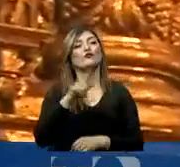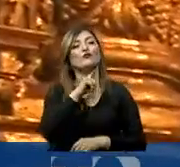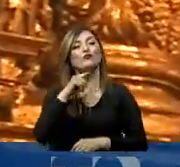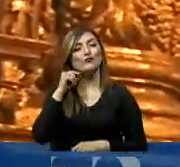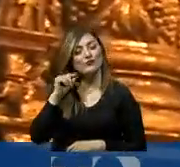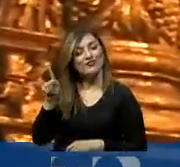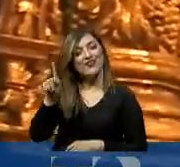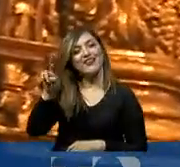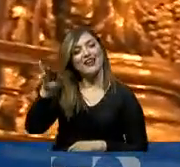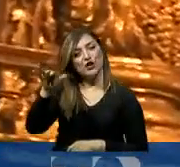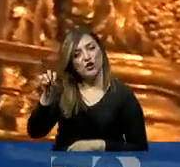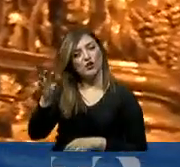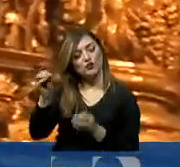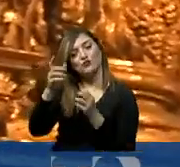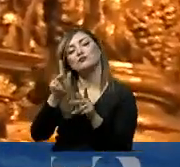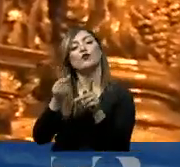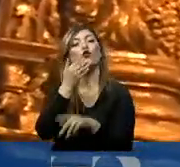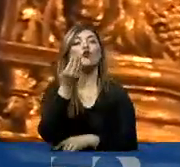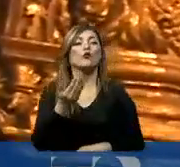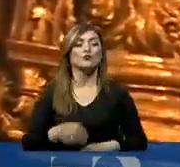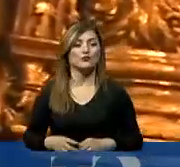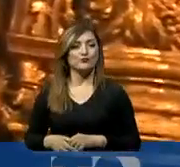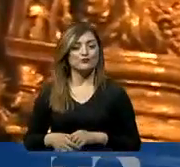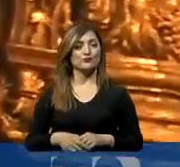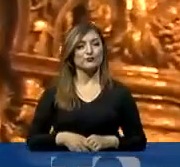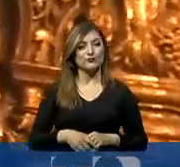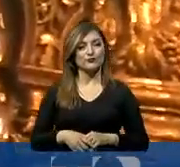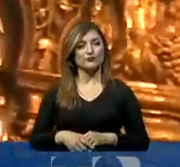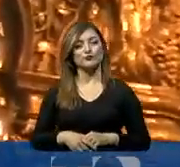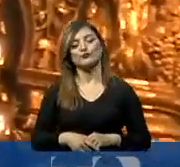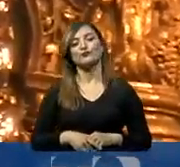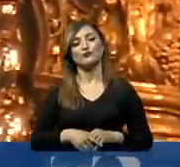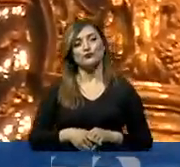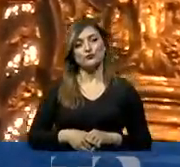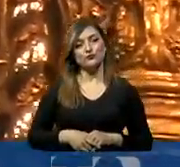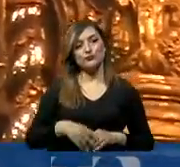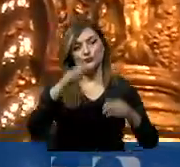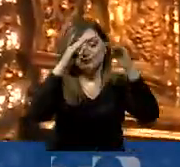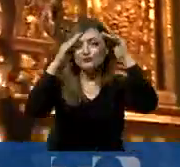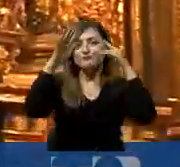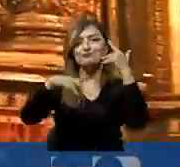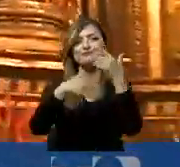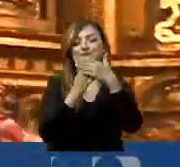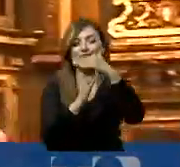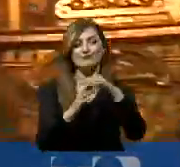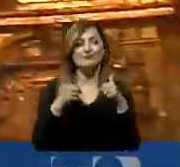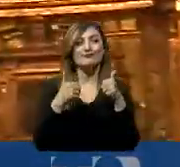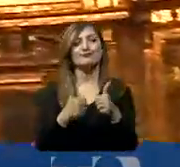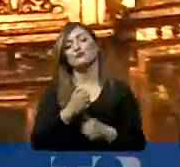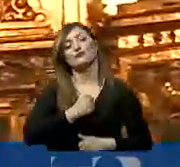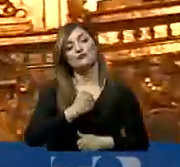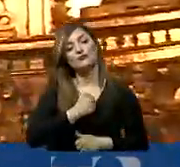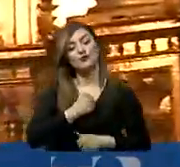Darío Hernández para que nos cuente cómo ya se están preparando para ese evento. Bueno, un saludo de paz y bien. Nosotros como